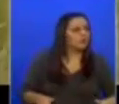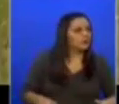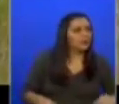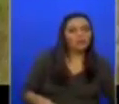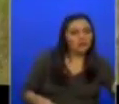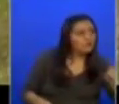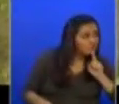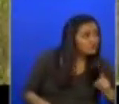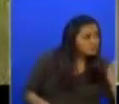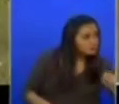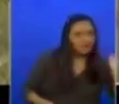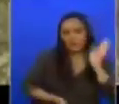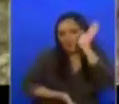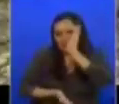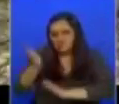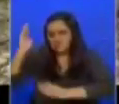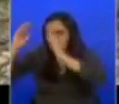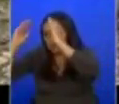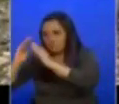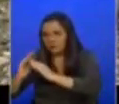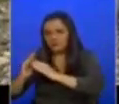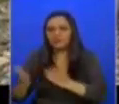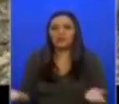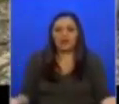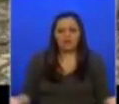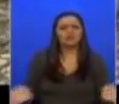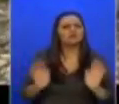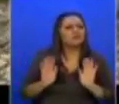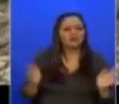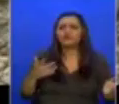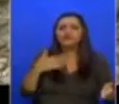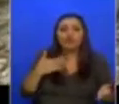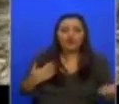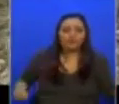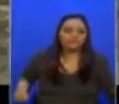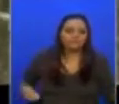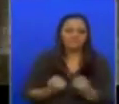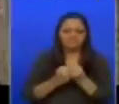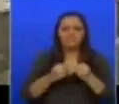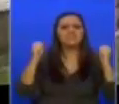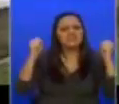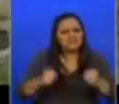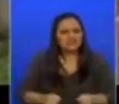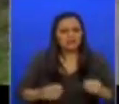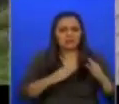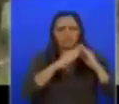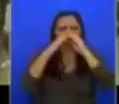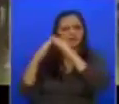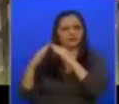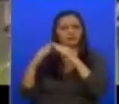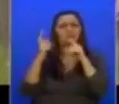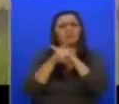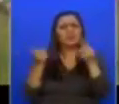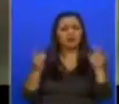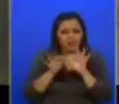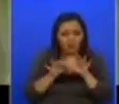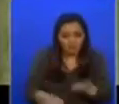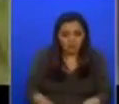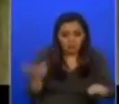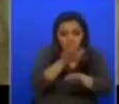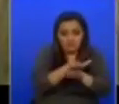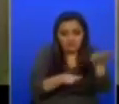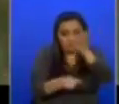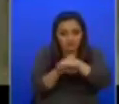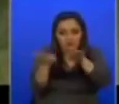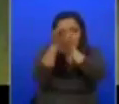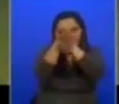quería rubicarse. Entonces nosotros le ofrecemos todo el apoyo para rubicarnos, pero no el relleno hidráulico